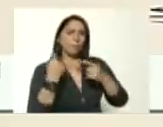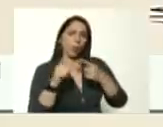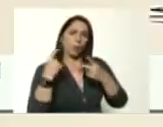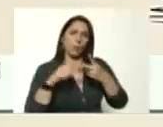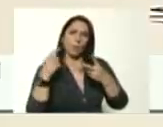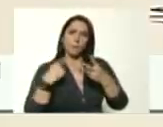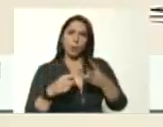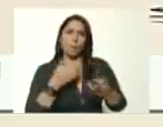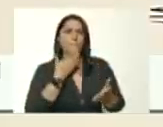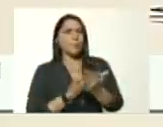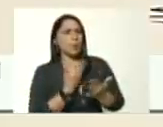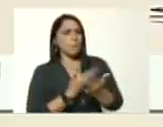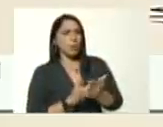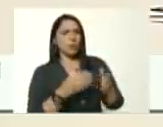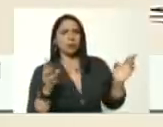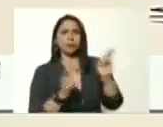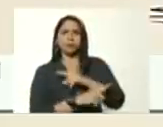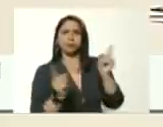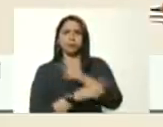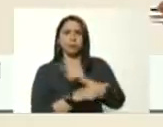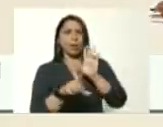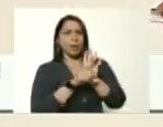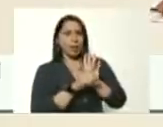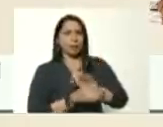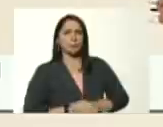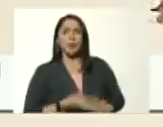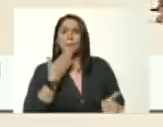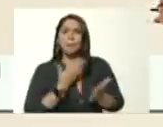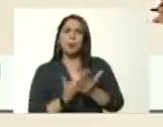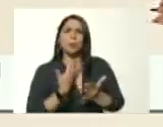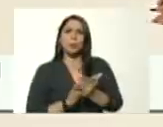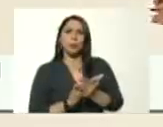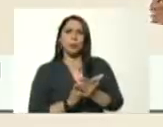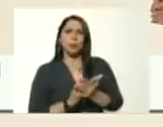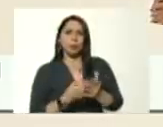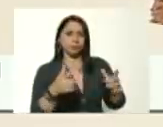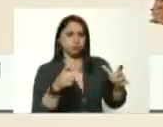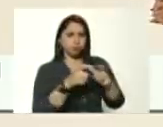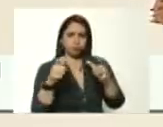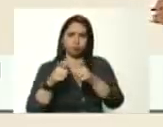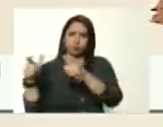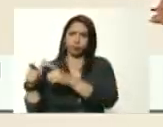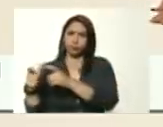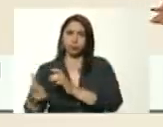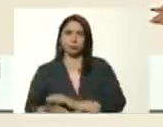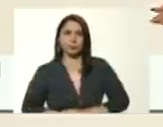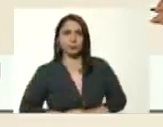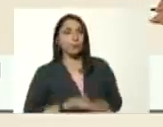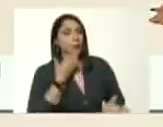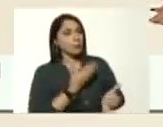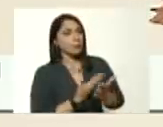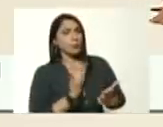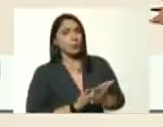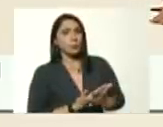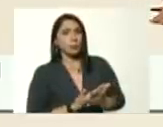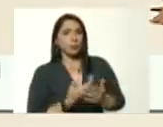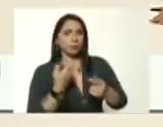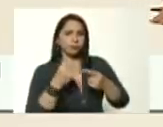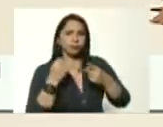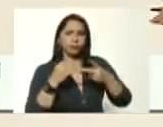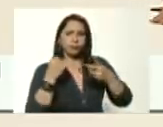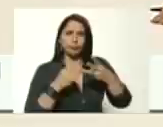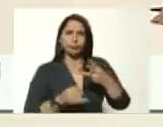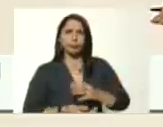proponen tales reformas proponen tales reuniones proponen tales instancias